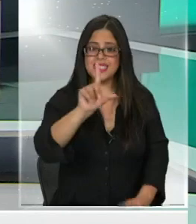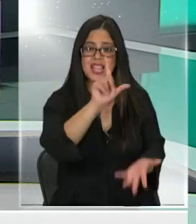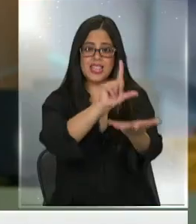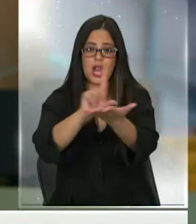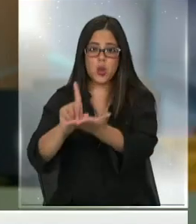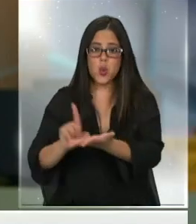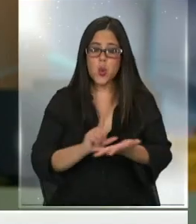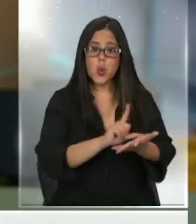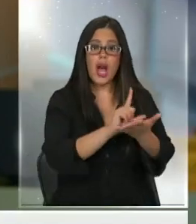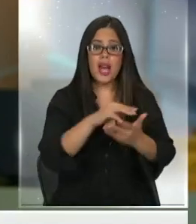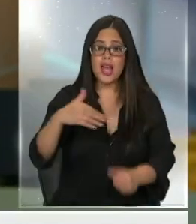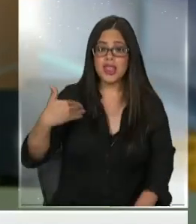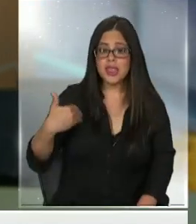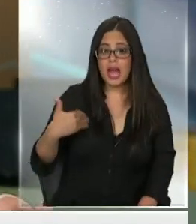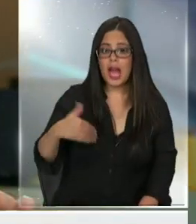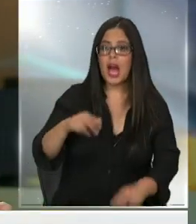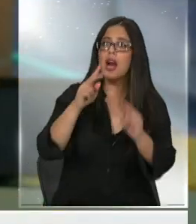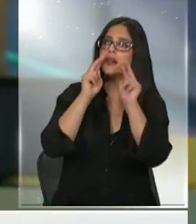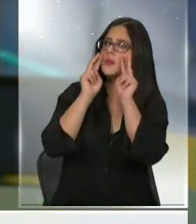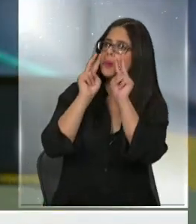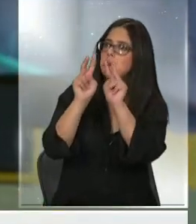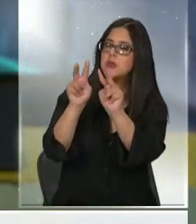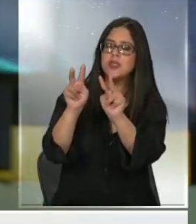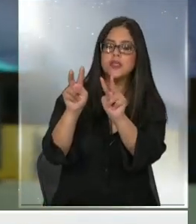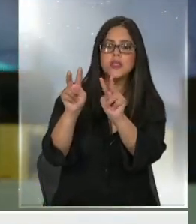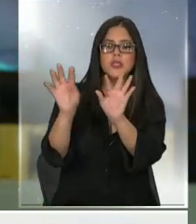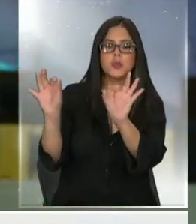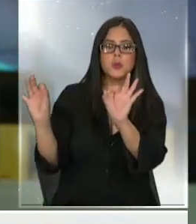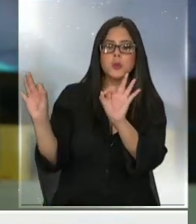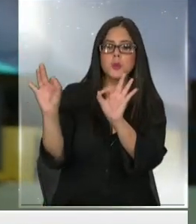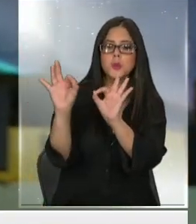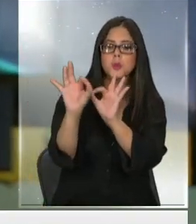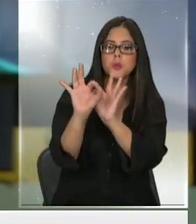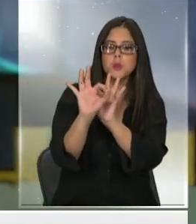localidades y ver este espectáculo que nos brindó